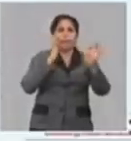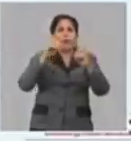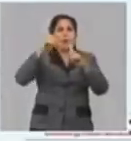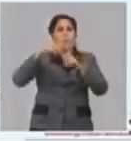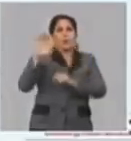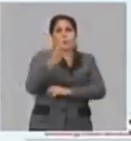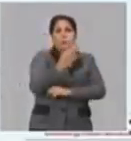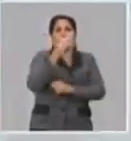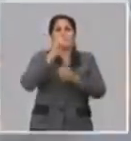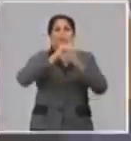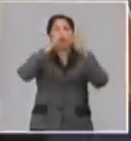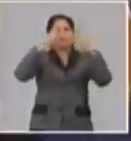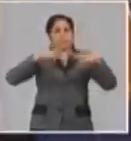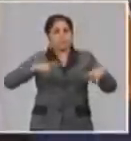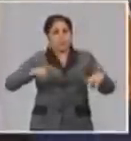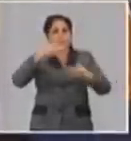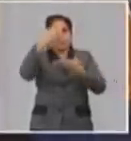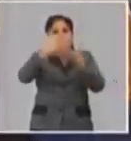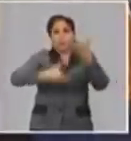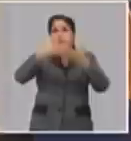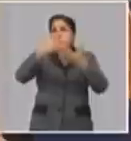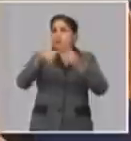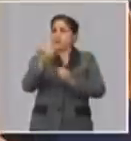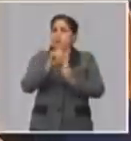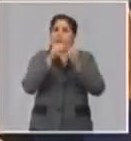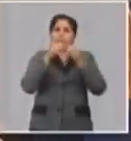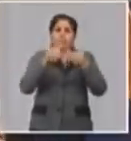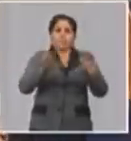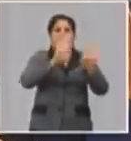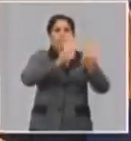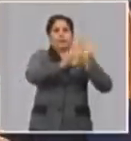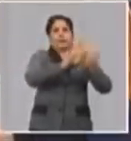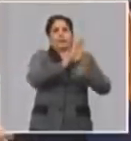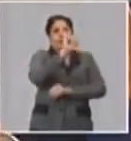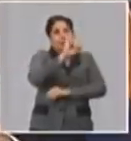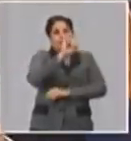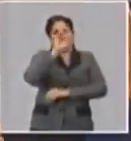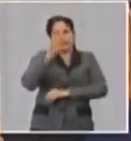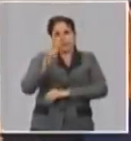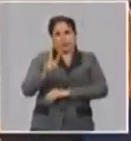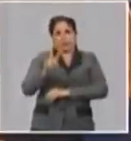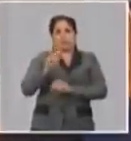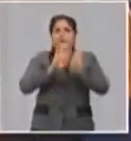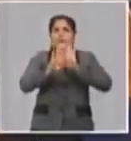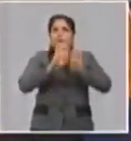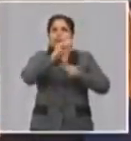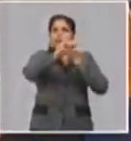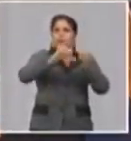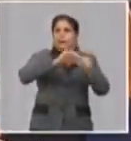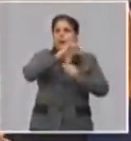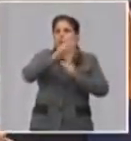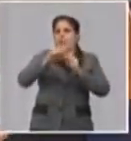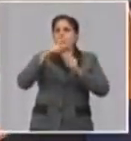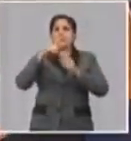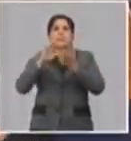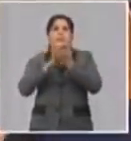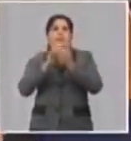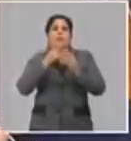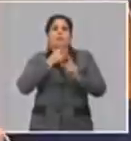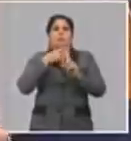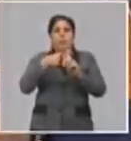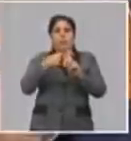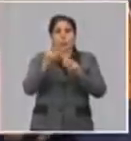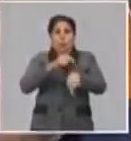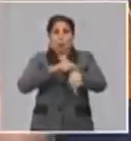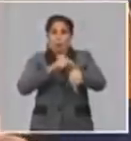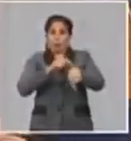país se estarán abriendo, los 72 establecimientos para este nuevo empeño de Tiendas Caribe y de Cimex. Nos quedan